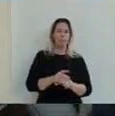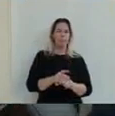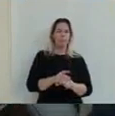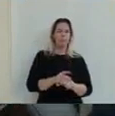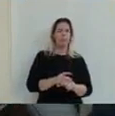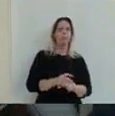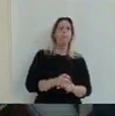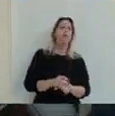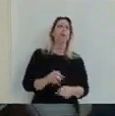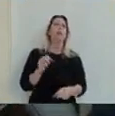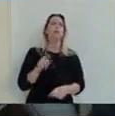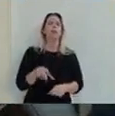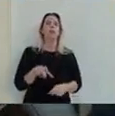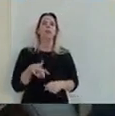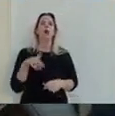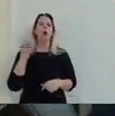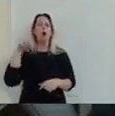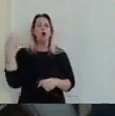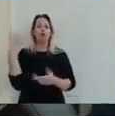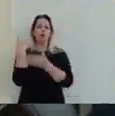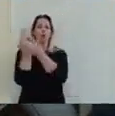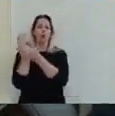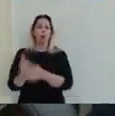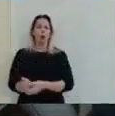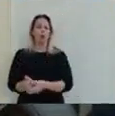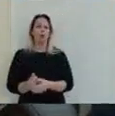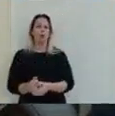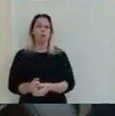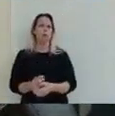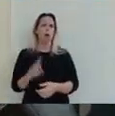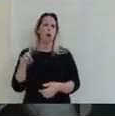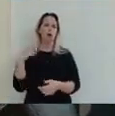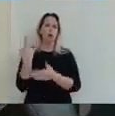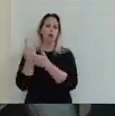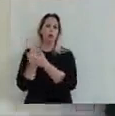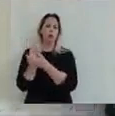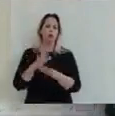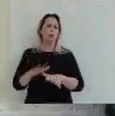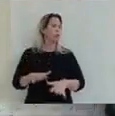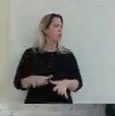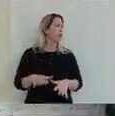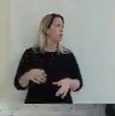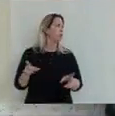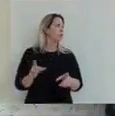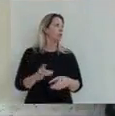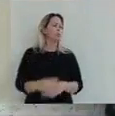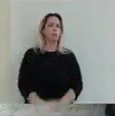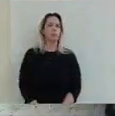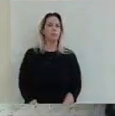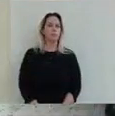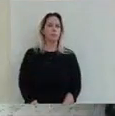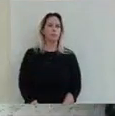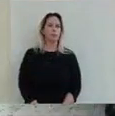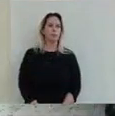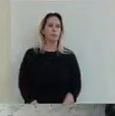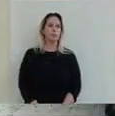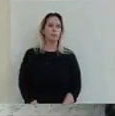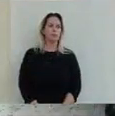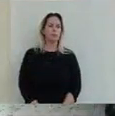que nosotros estamos acá, estamos representando a Paso de los Libres. El municipio, con